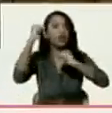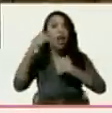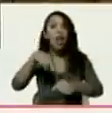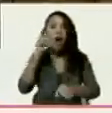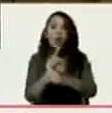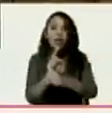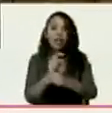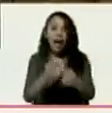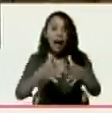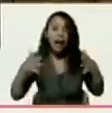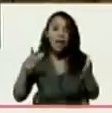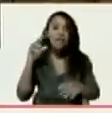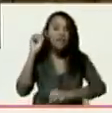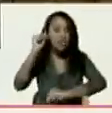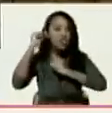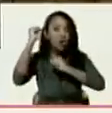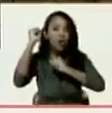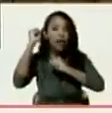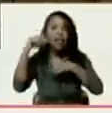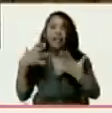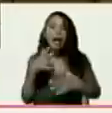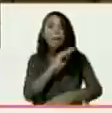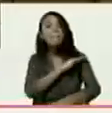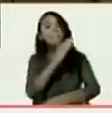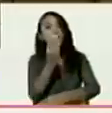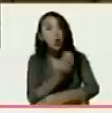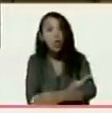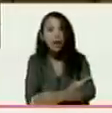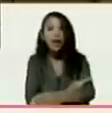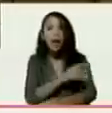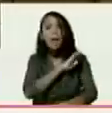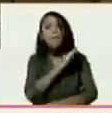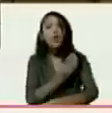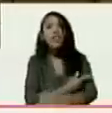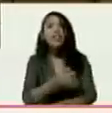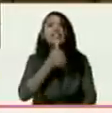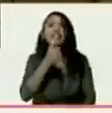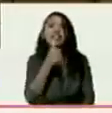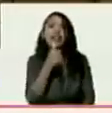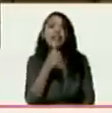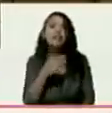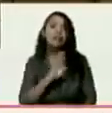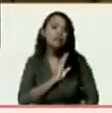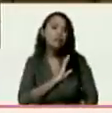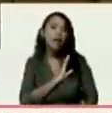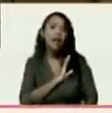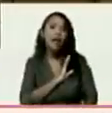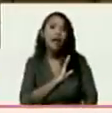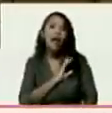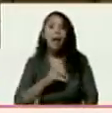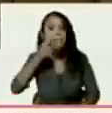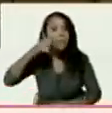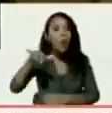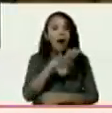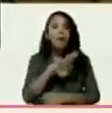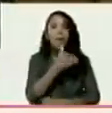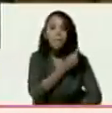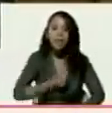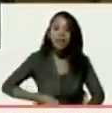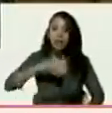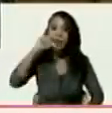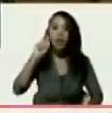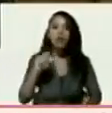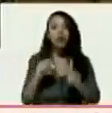en Venezuela es el poder. Y el poder lo tiene nuestro pueblo, lo tiene el presidente Nicolás Maduro y lo tiene